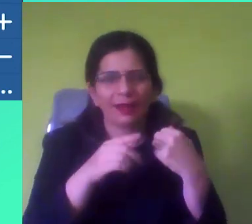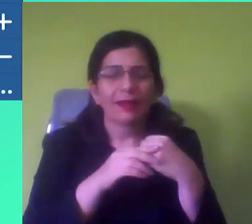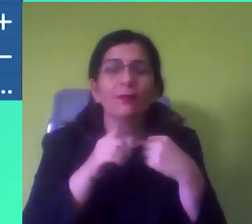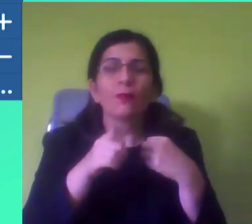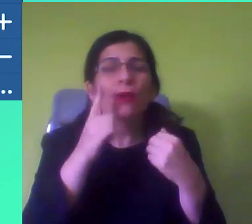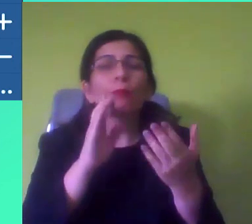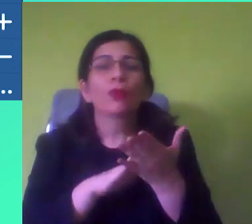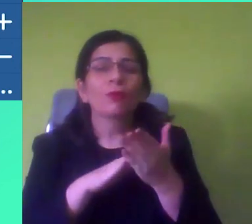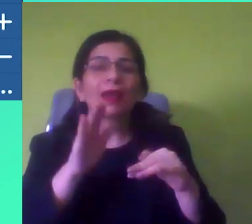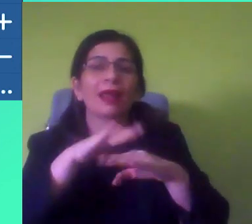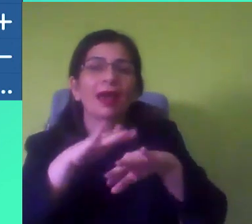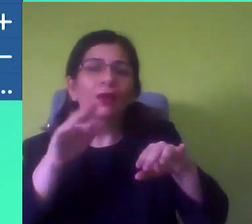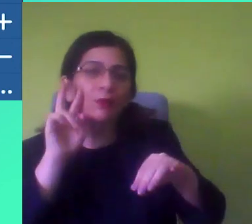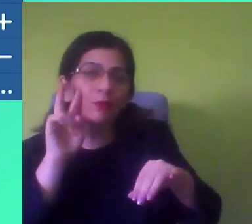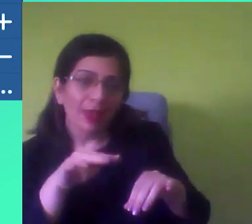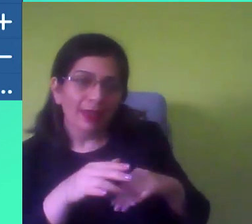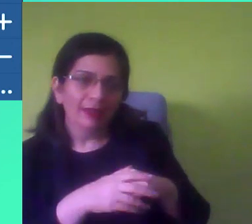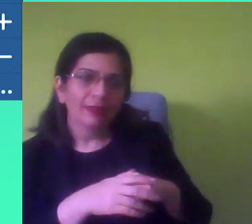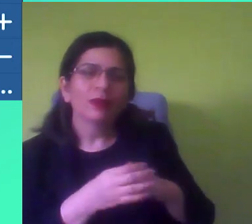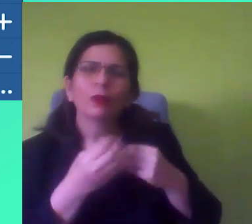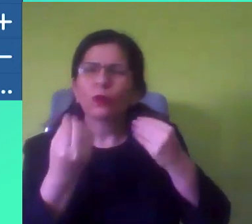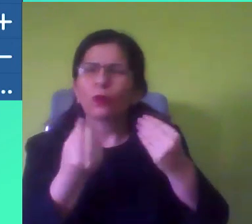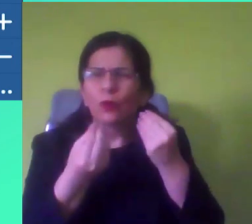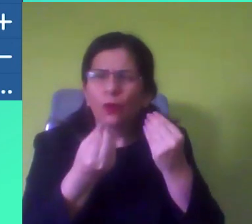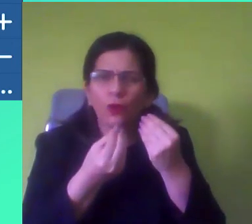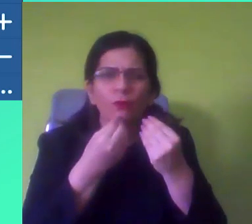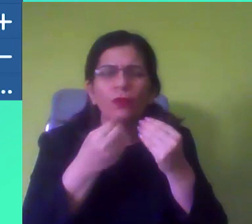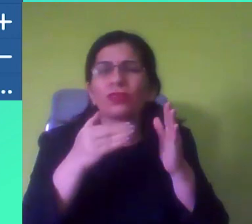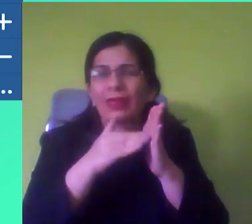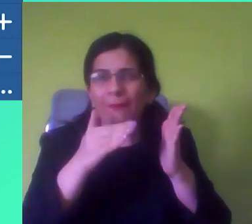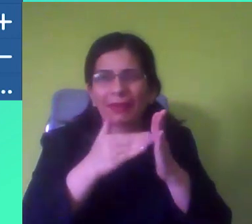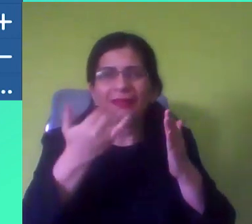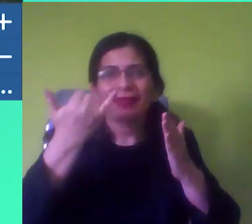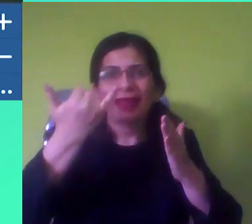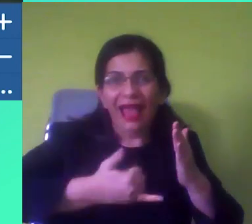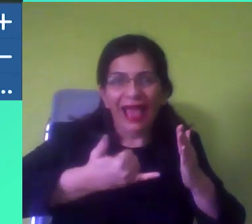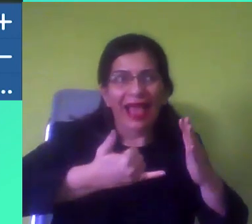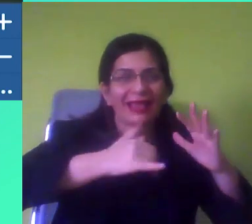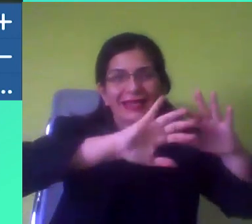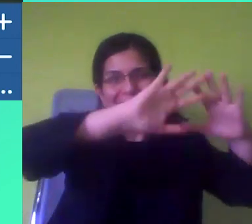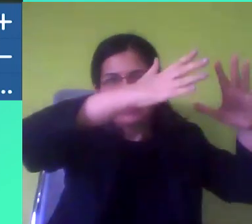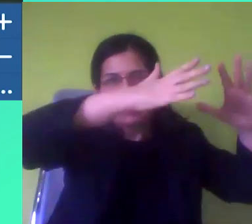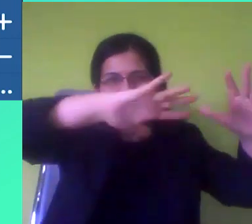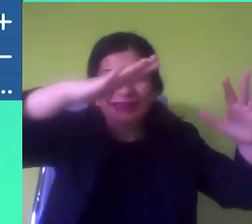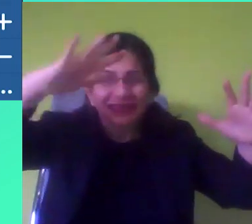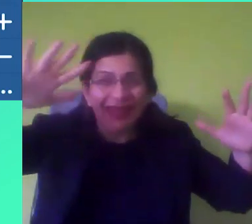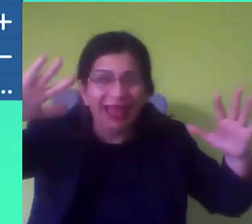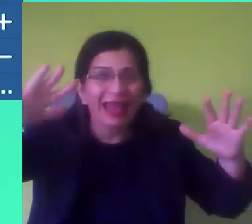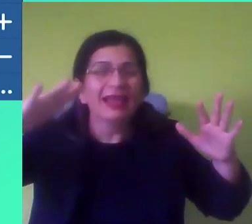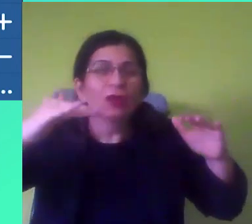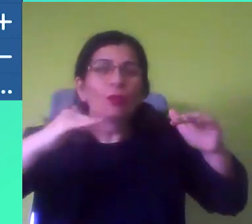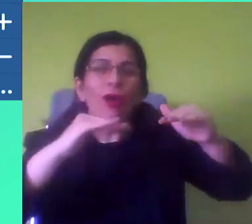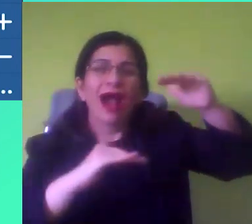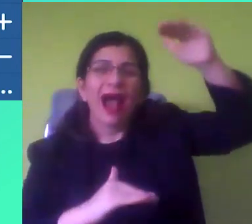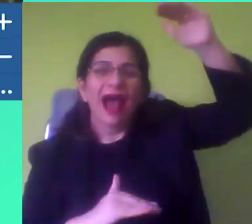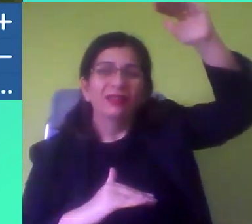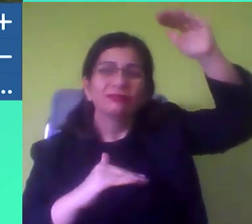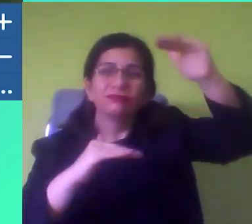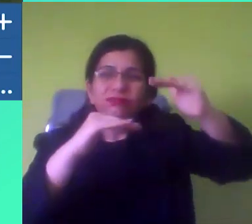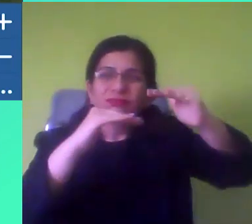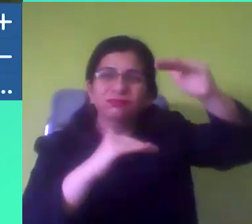justamente analizar cómo cambia la altura de los glaciares a lo largo de la cordillera.